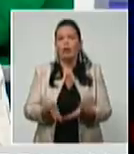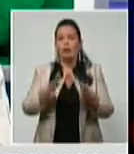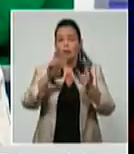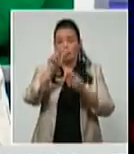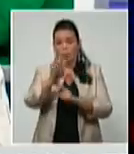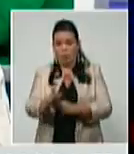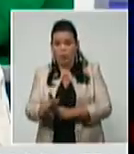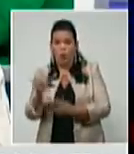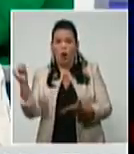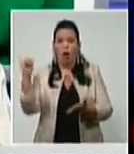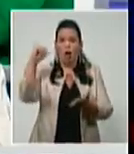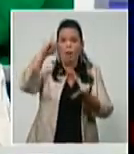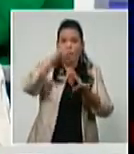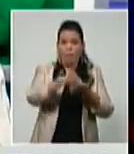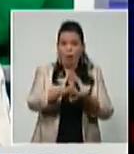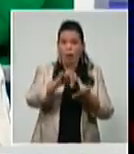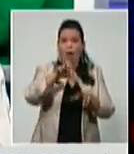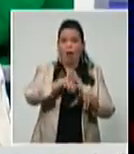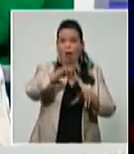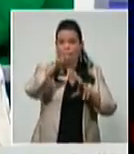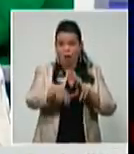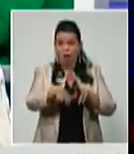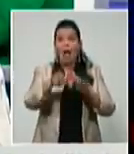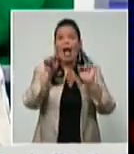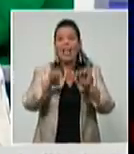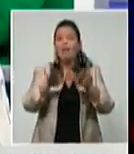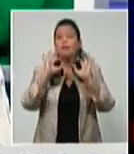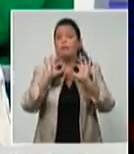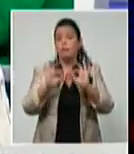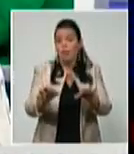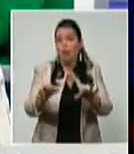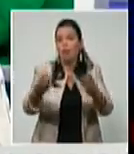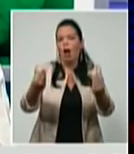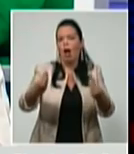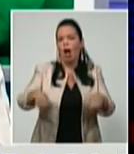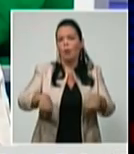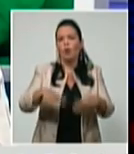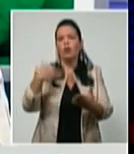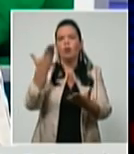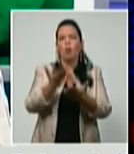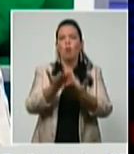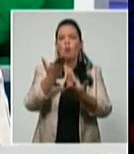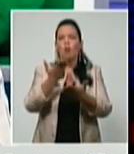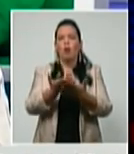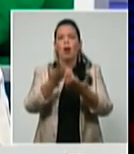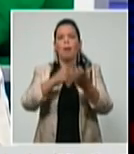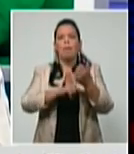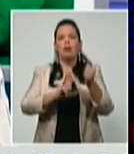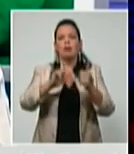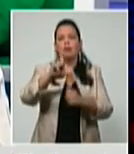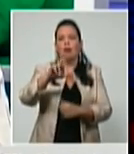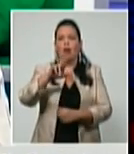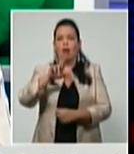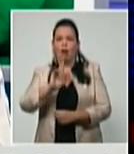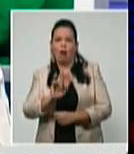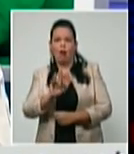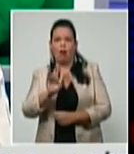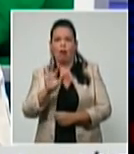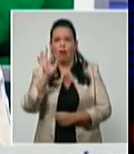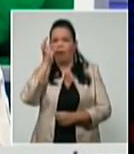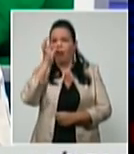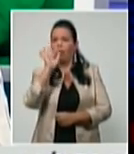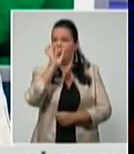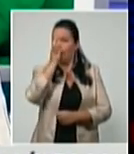le toma la muestra para hacer el PCR, que es la prueba confirmatoria